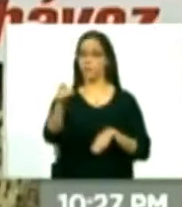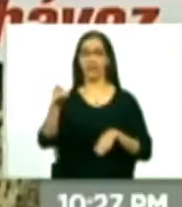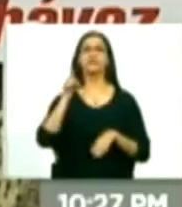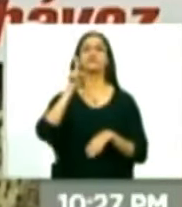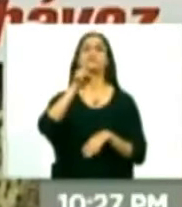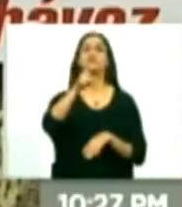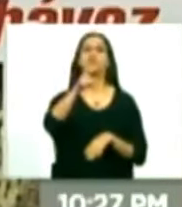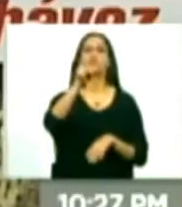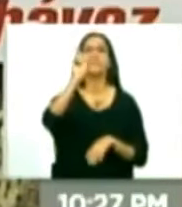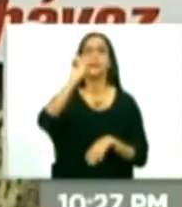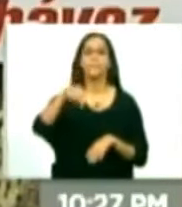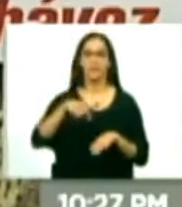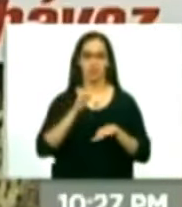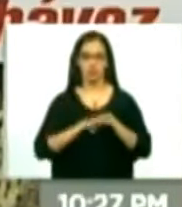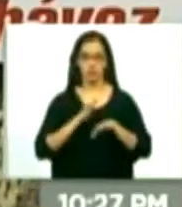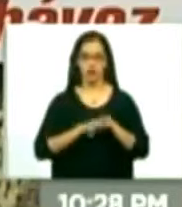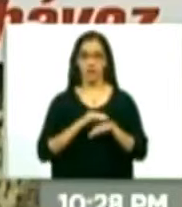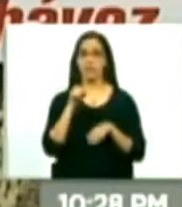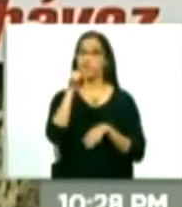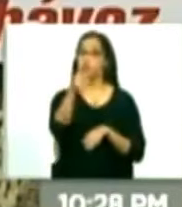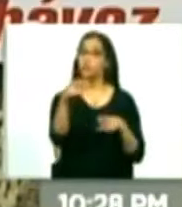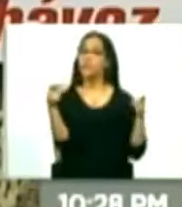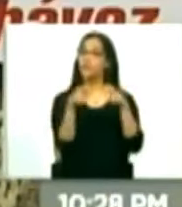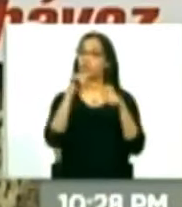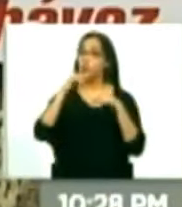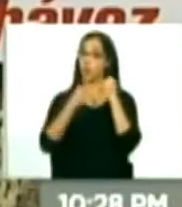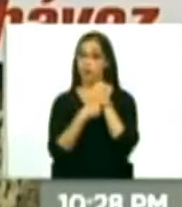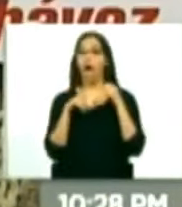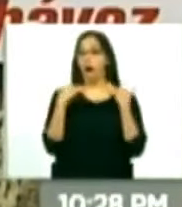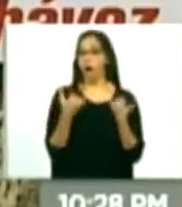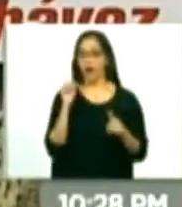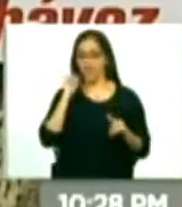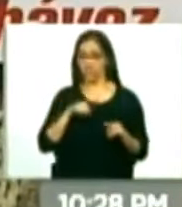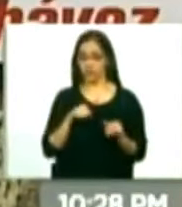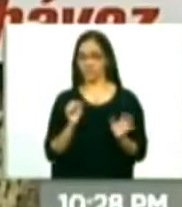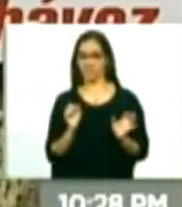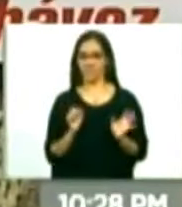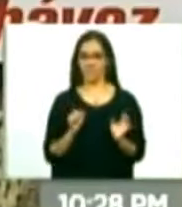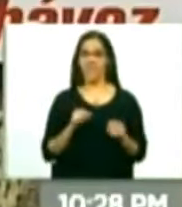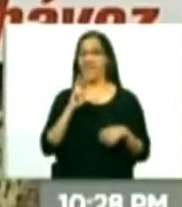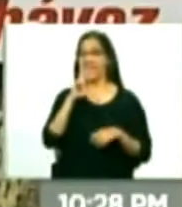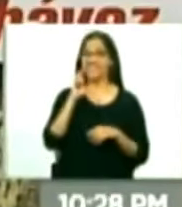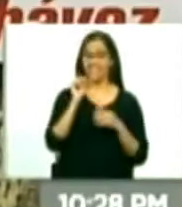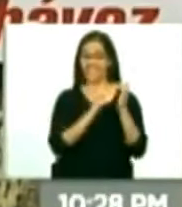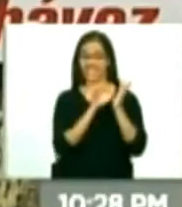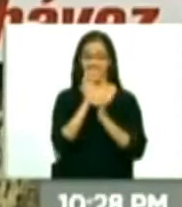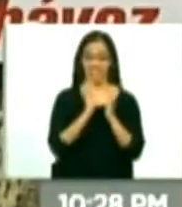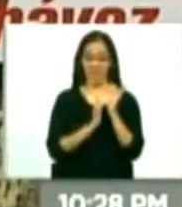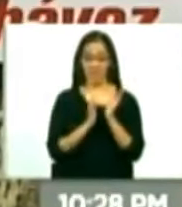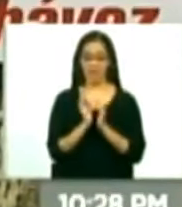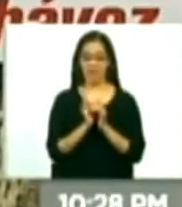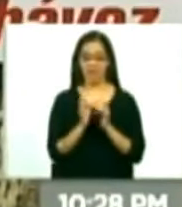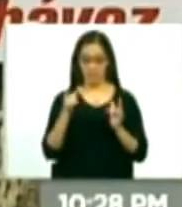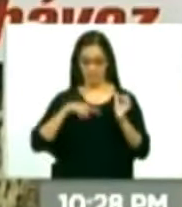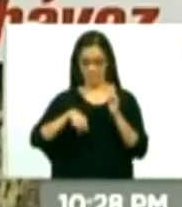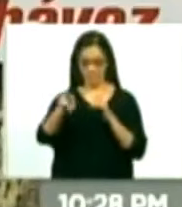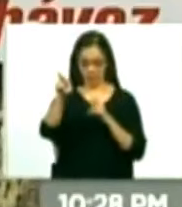culpable también. Tú te reuniste con Juanito y dijiste, ahora sí, te fuiste el 30 de abril para allá,